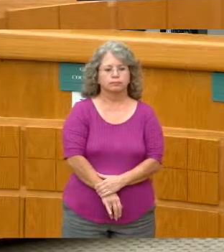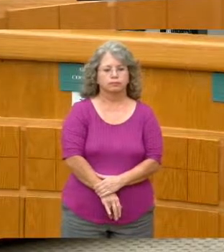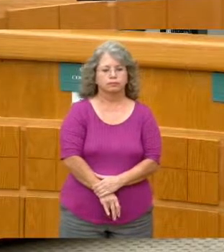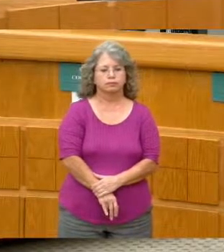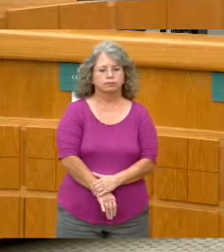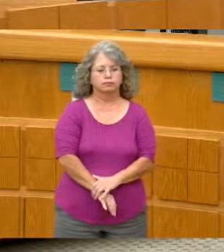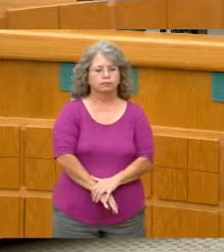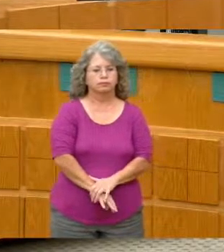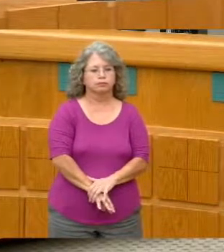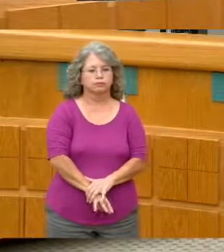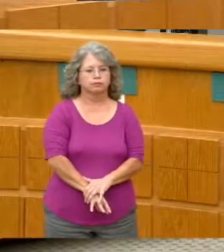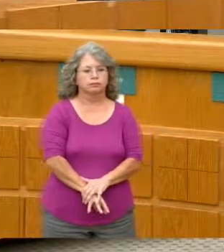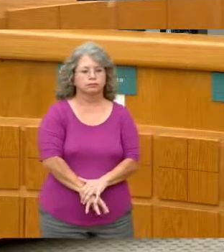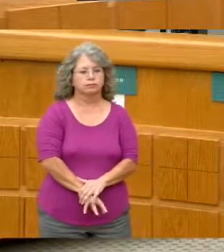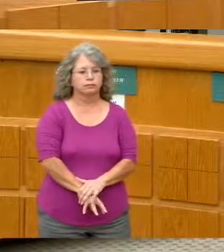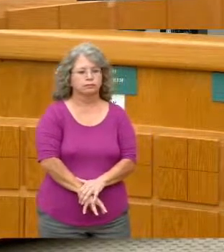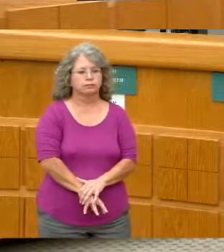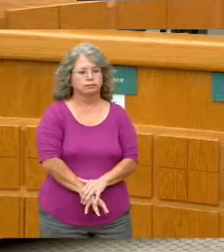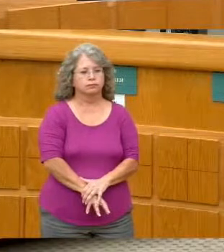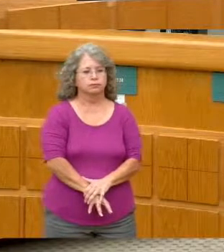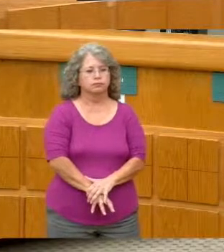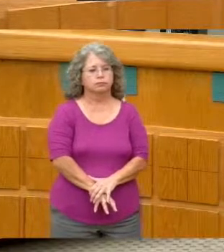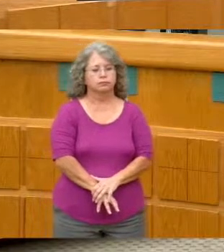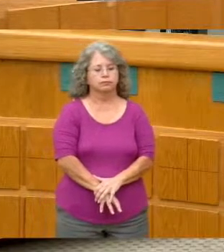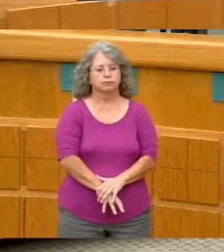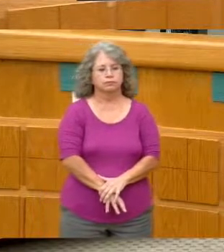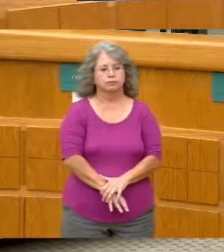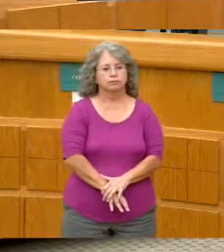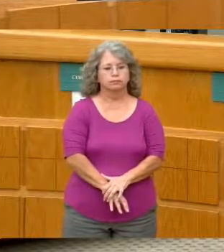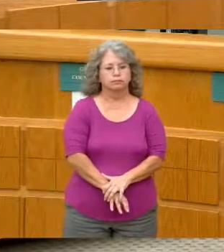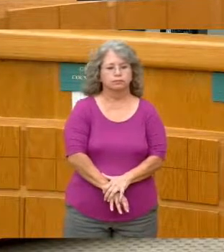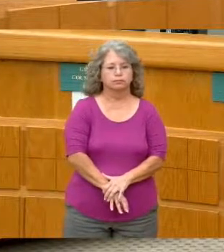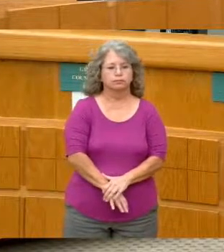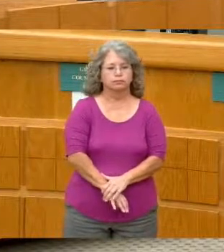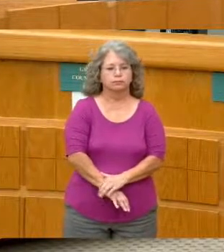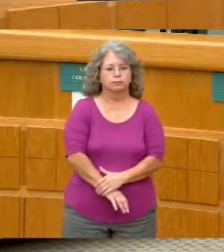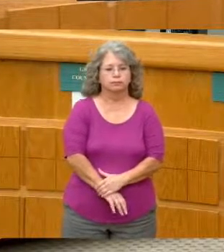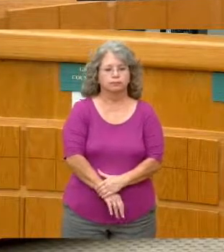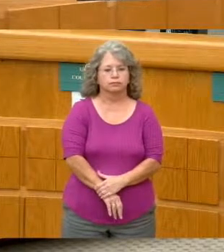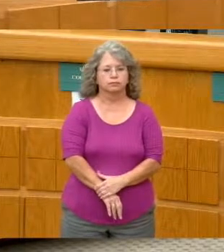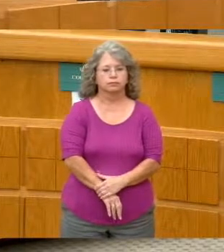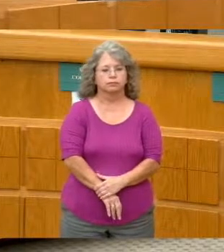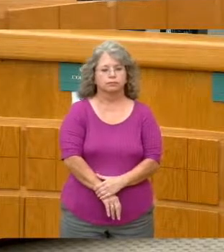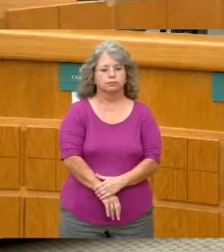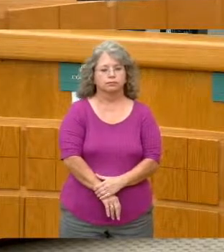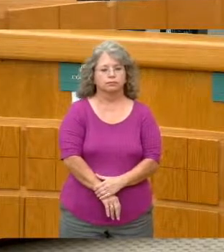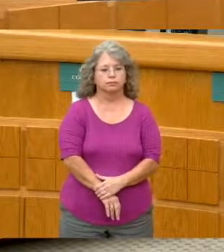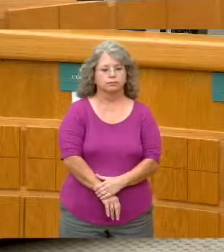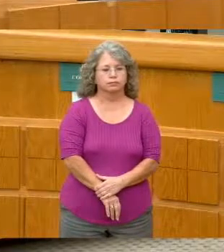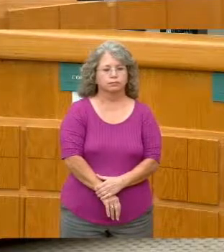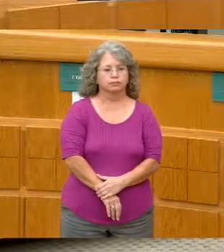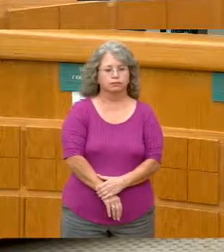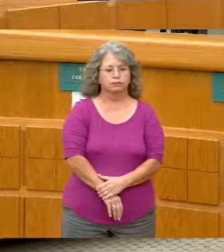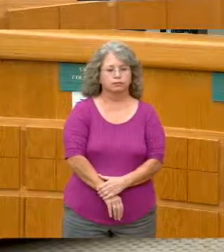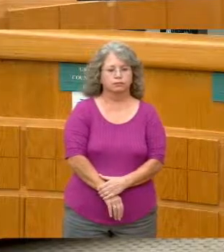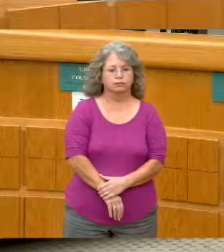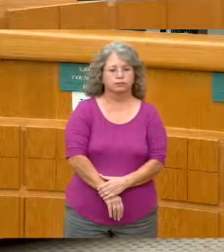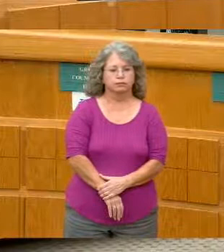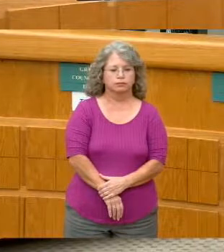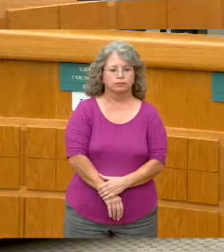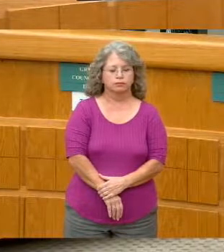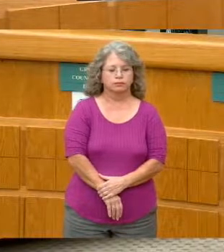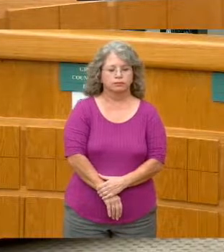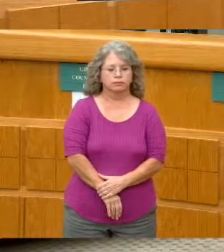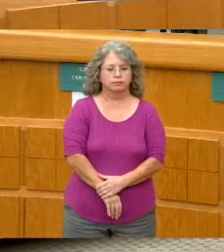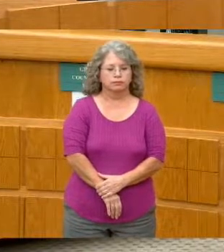adicionales. Parte de esos gastos es el mantenimiento de la clínica para pacientes con el coronavirus. Esa clínica provee con información para los pacientes. En